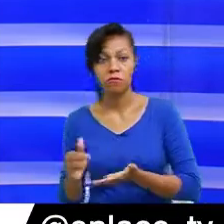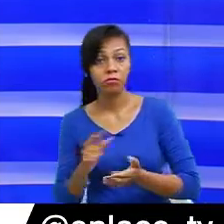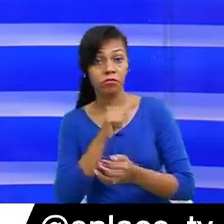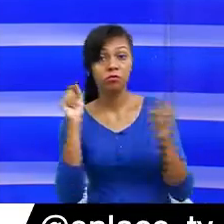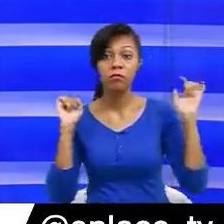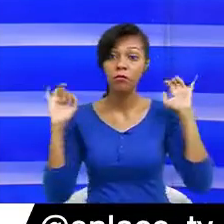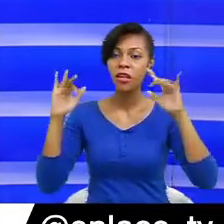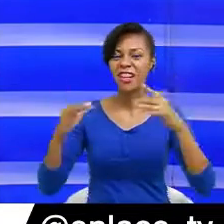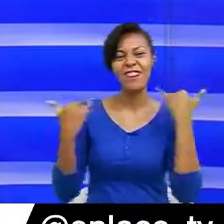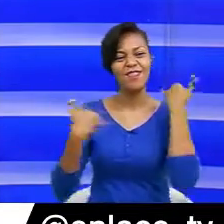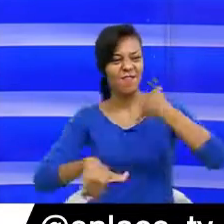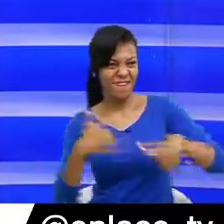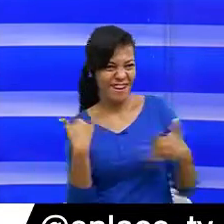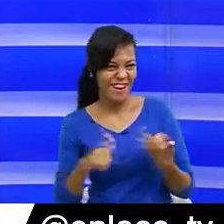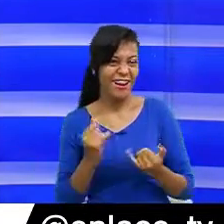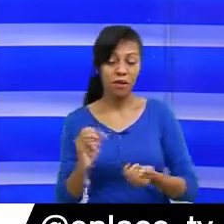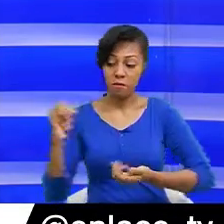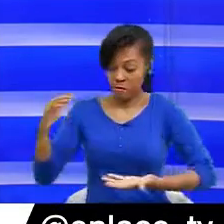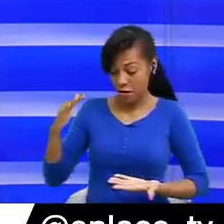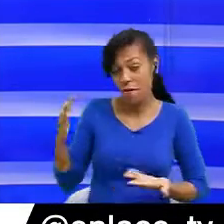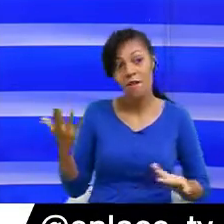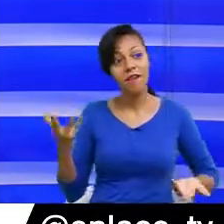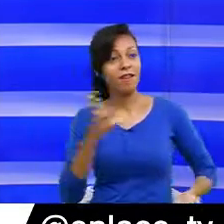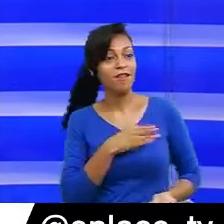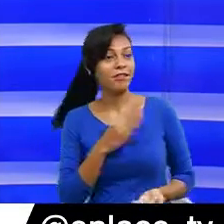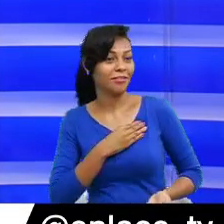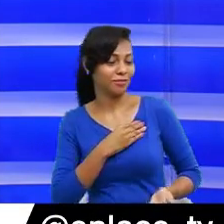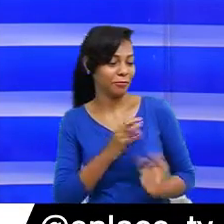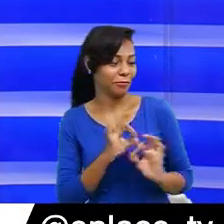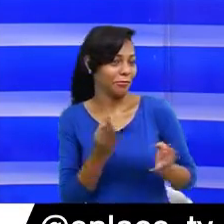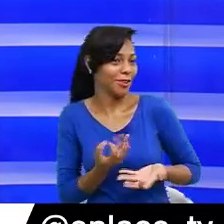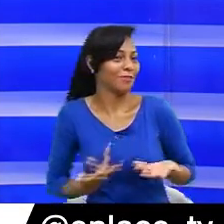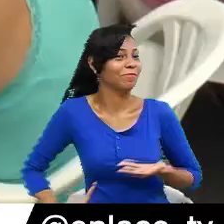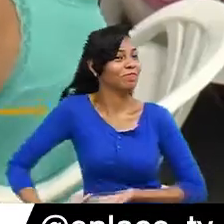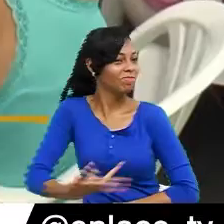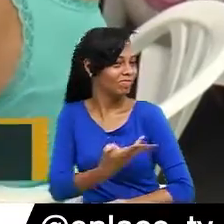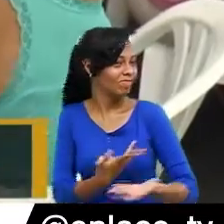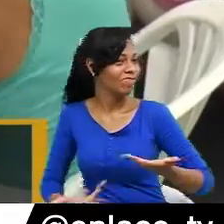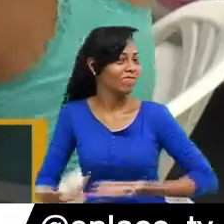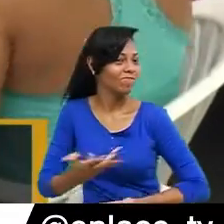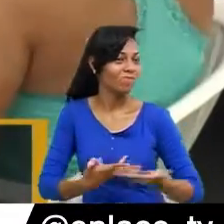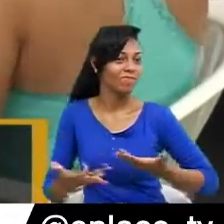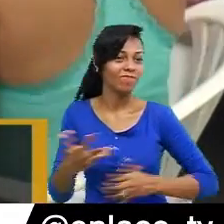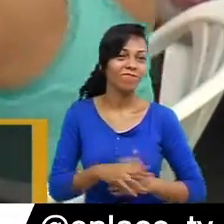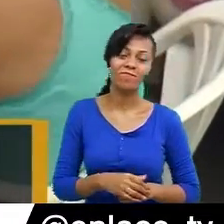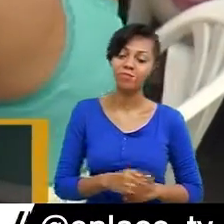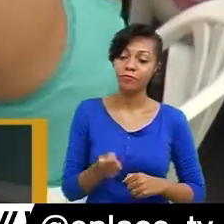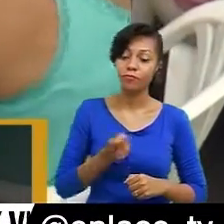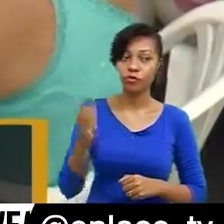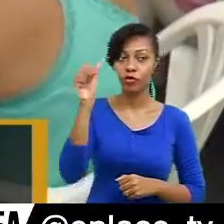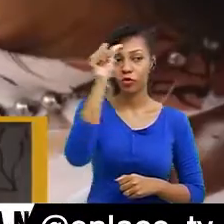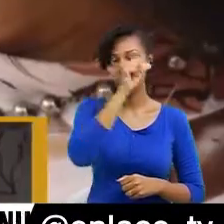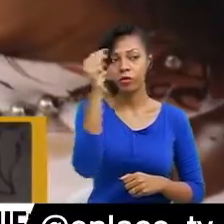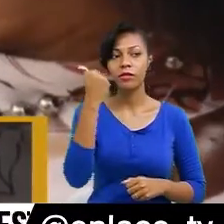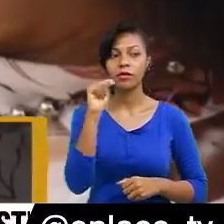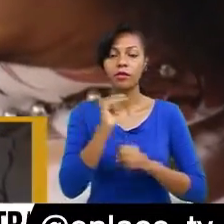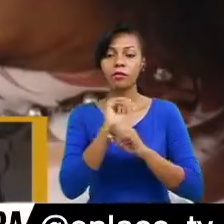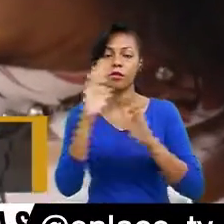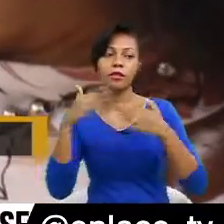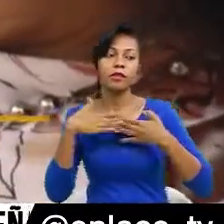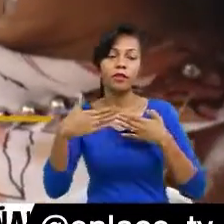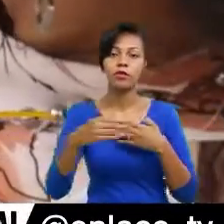disfrutar de juegos, premios, sorpresas e integración familiar. Este domingo desde las 10 de la mañana en la iglesia Nuestra Señora del Carmen